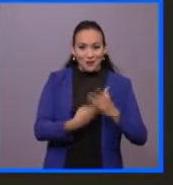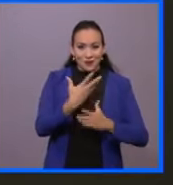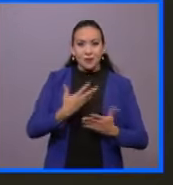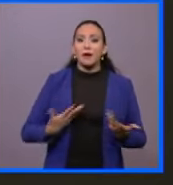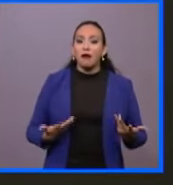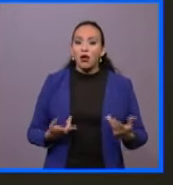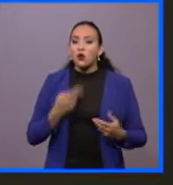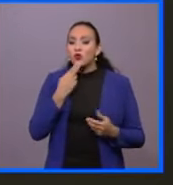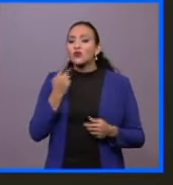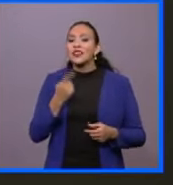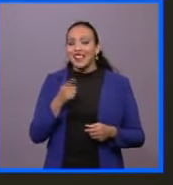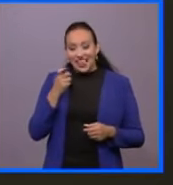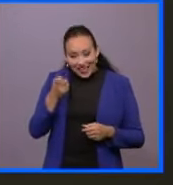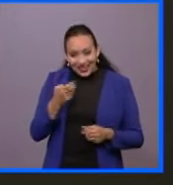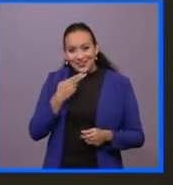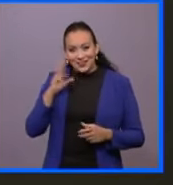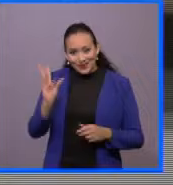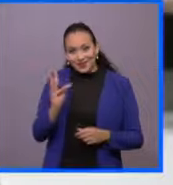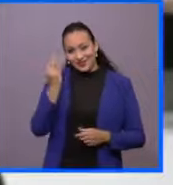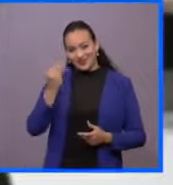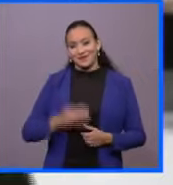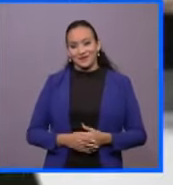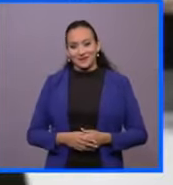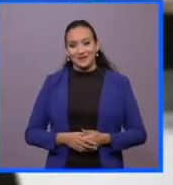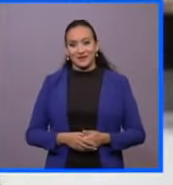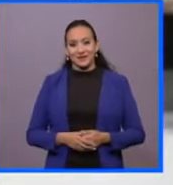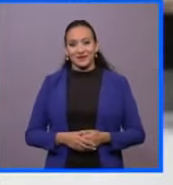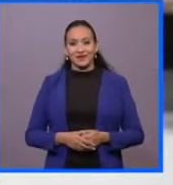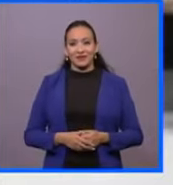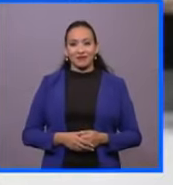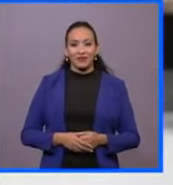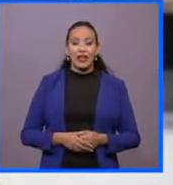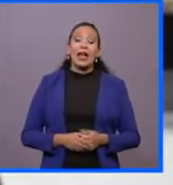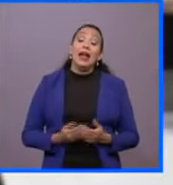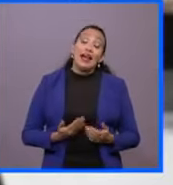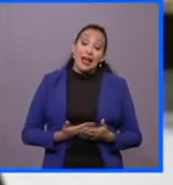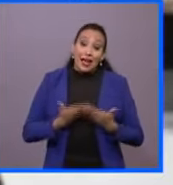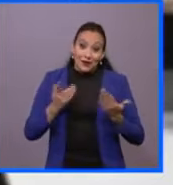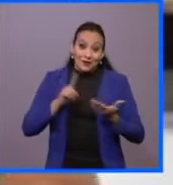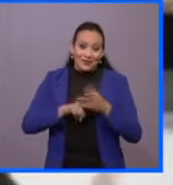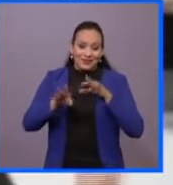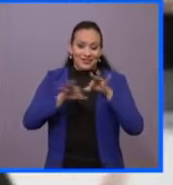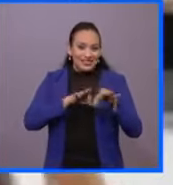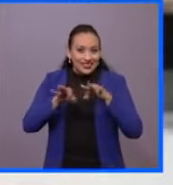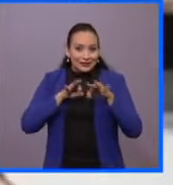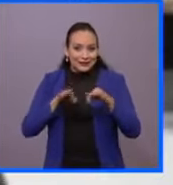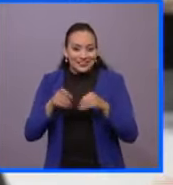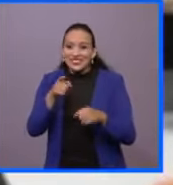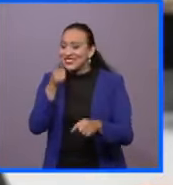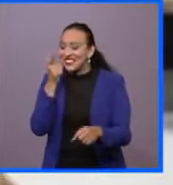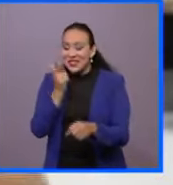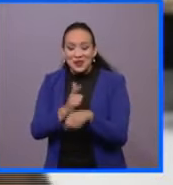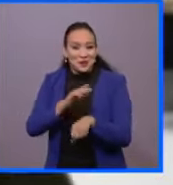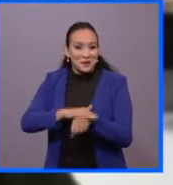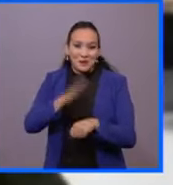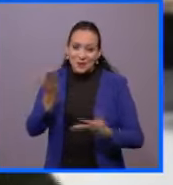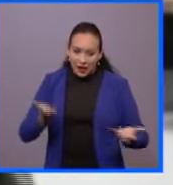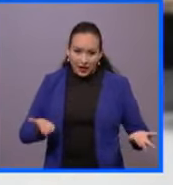están basados en estas competencias. Pero ahora en los ambientes laborales pues es más marcado, ¿no? Porque